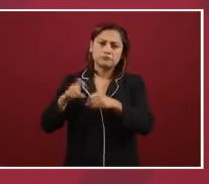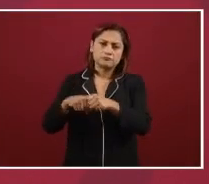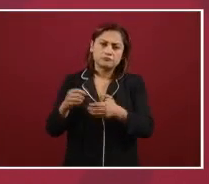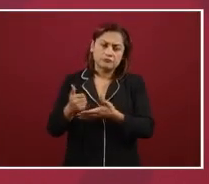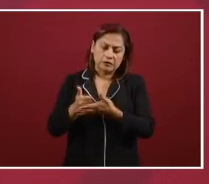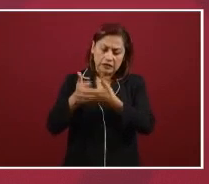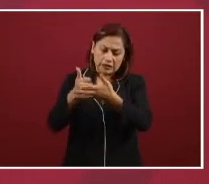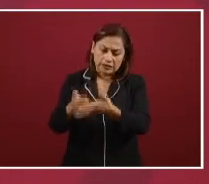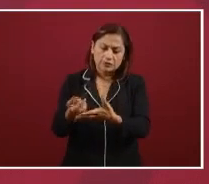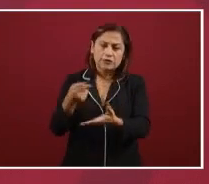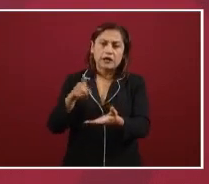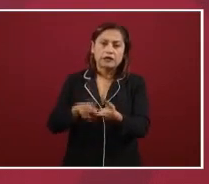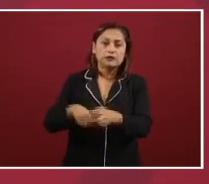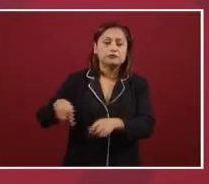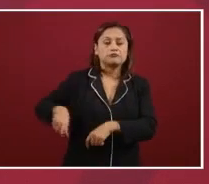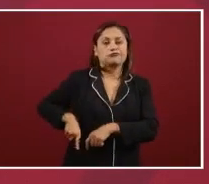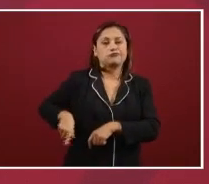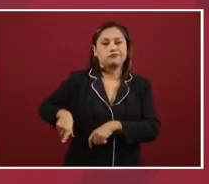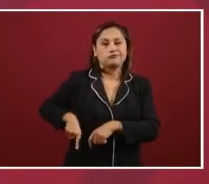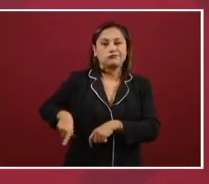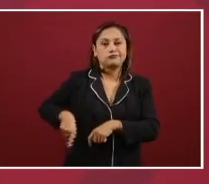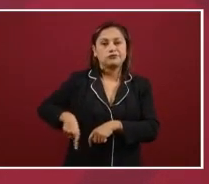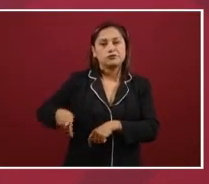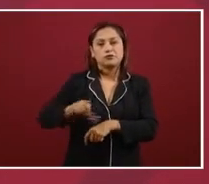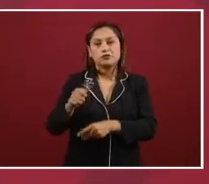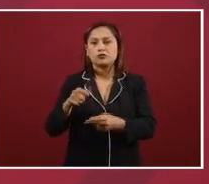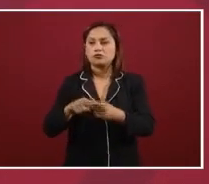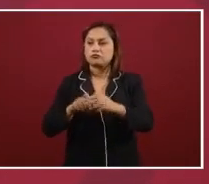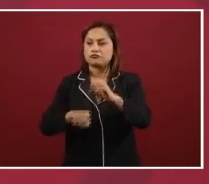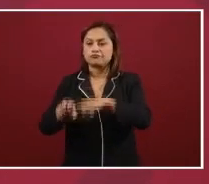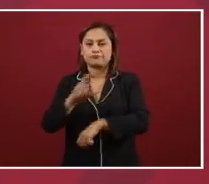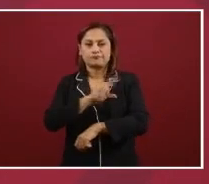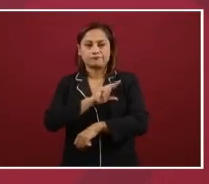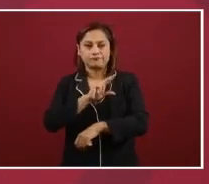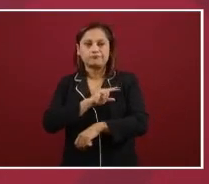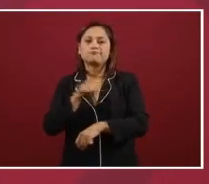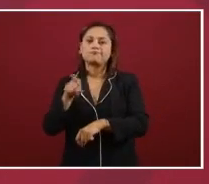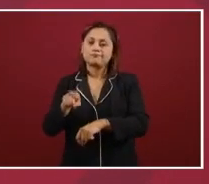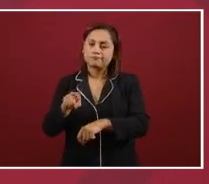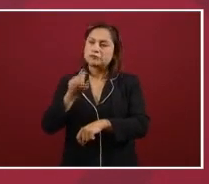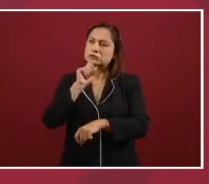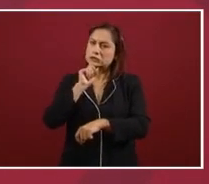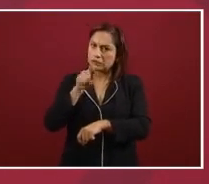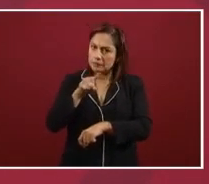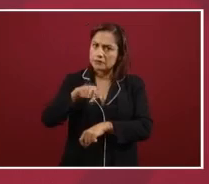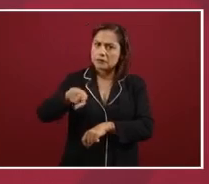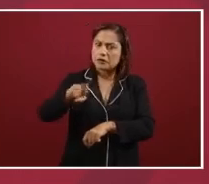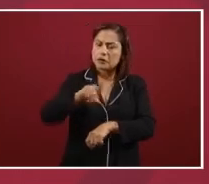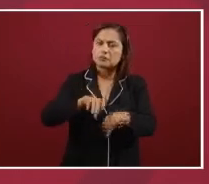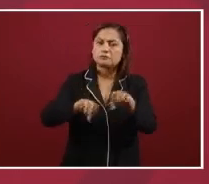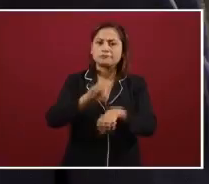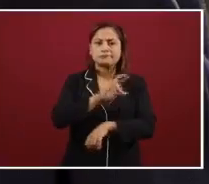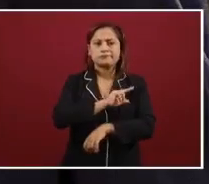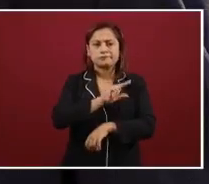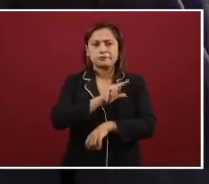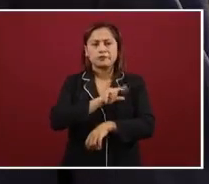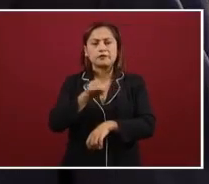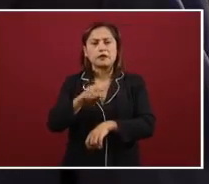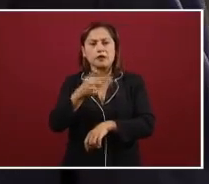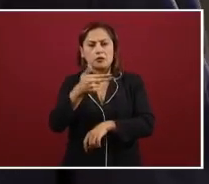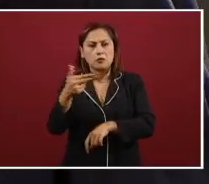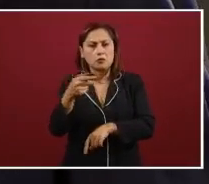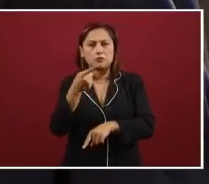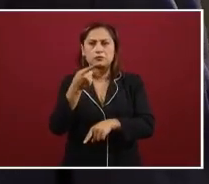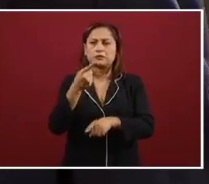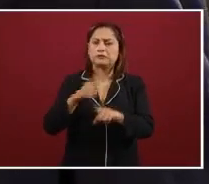y también en el sector privado, porque se ha contado con el apoyo de hoteleros, de prestadores